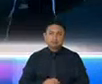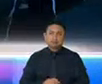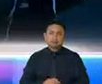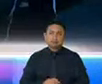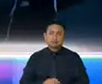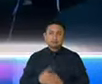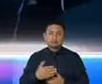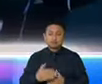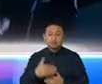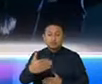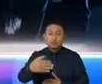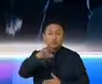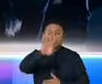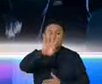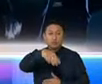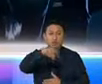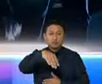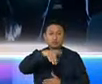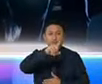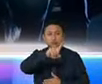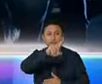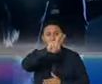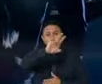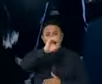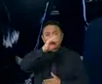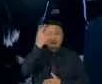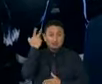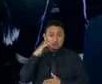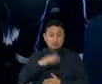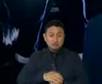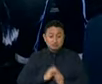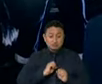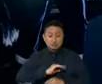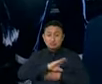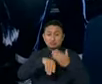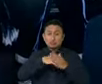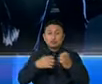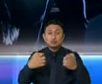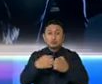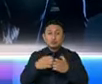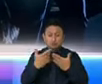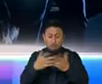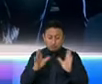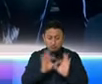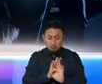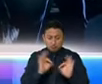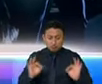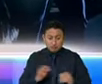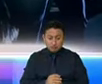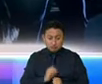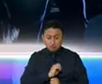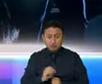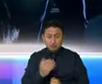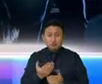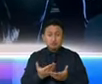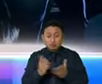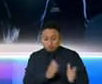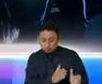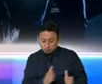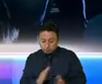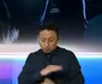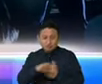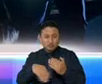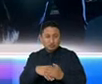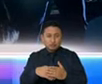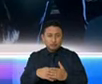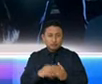en 4 meses, en los 120 días, estamos con toda la flota operativa, estamos con todas las rutas reprogramadas y estamos